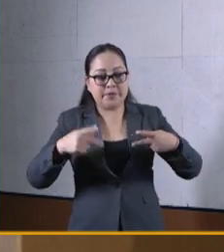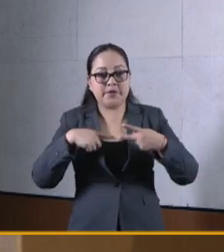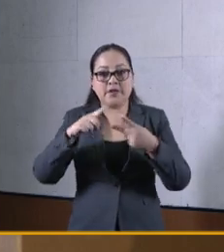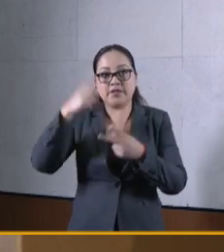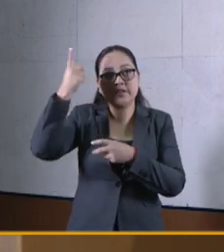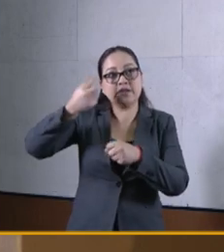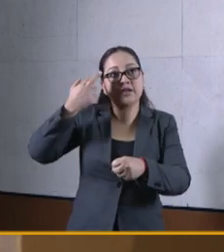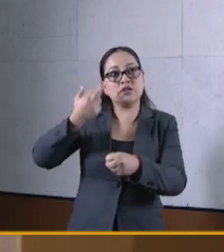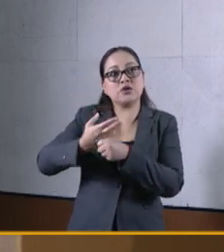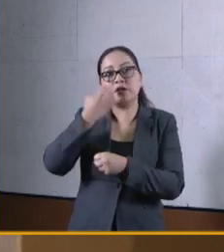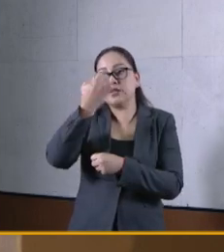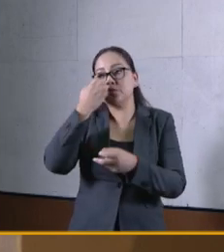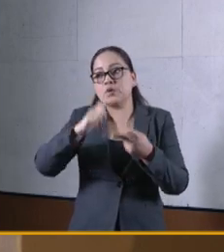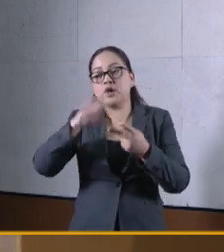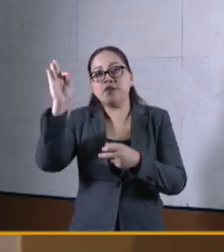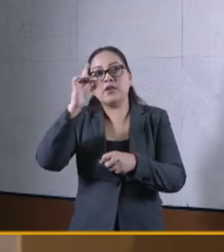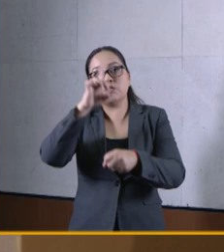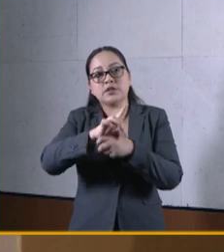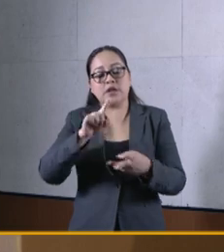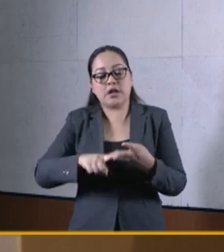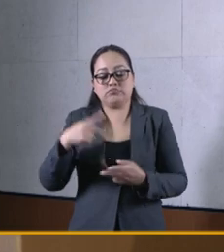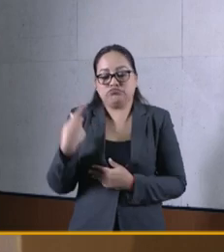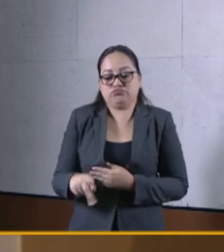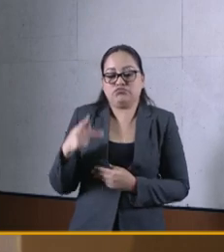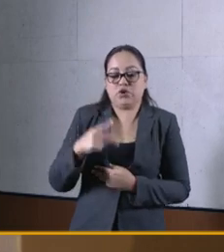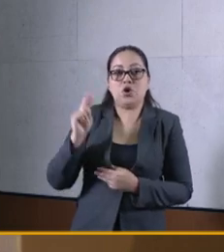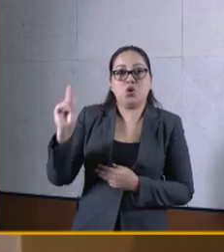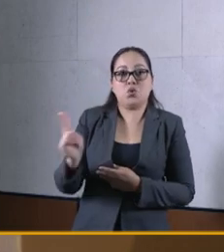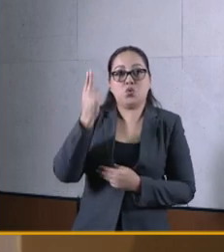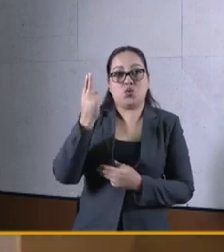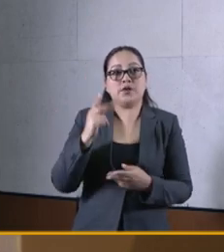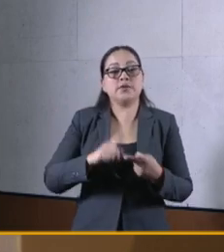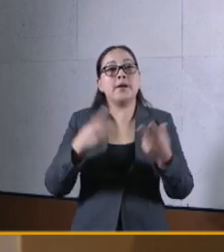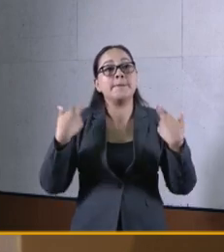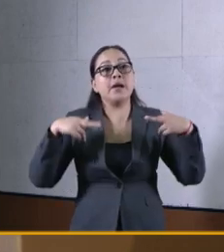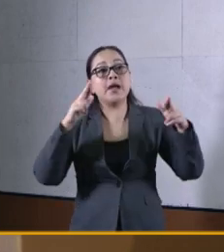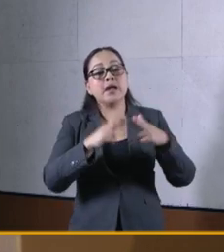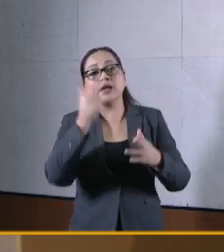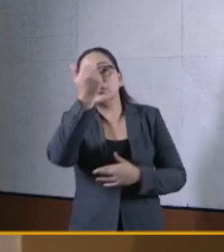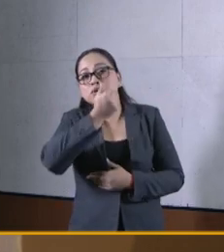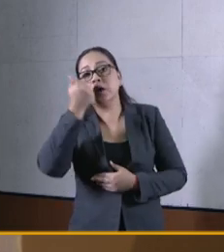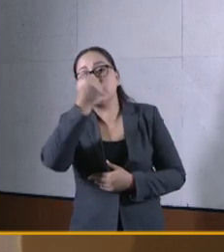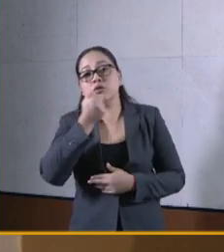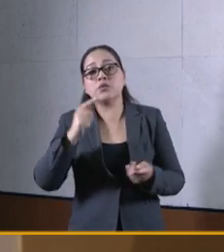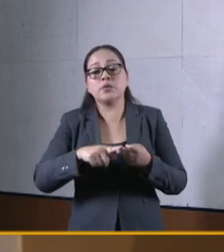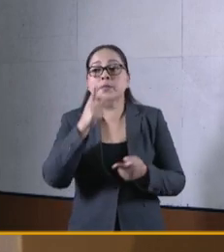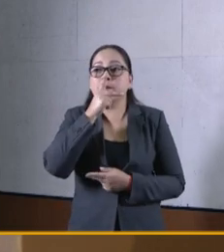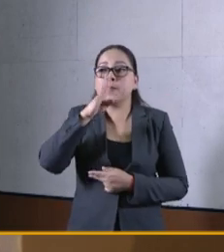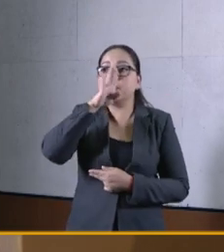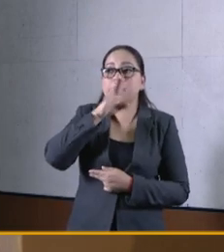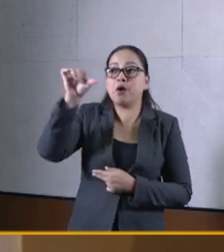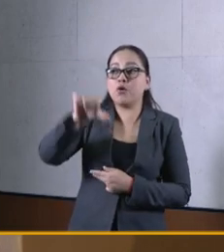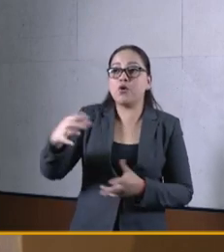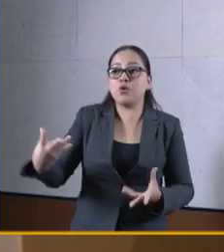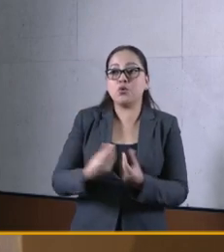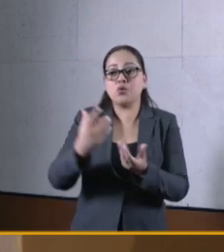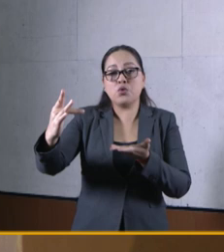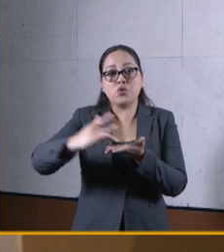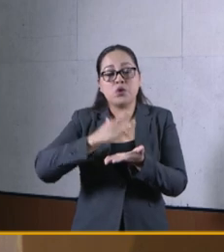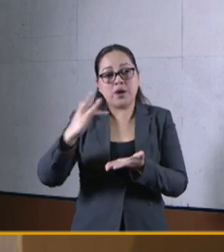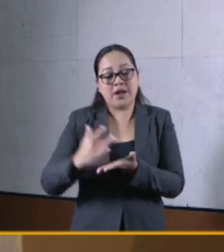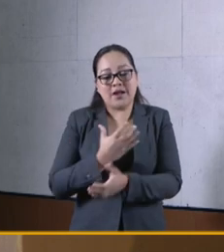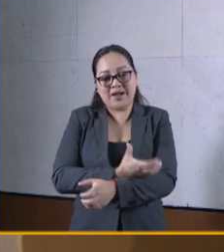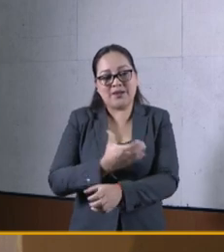escuelas y facultades de nuestra alma máter docentes alumnos y padres de familia que hoy nos acompañan